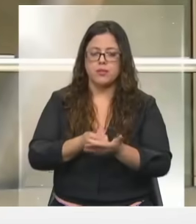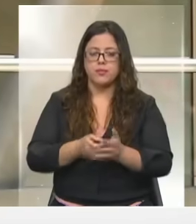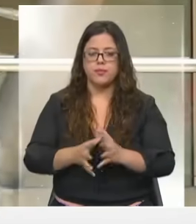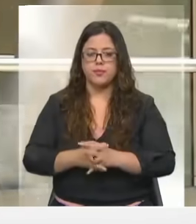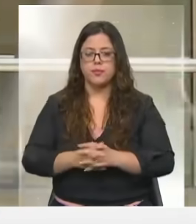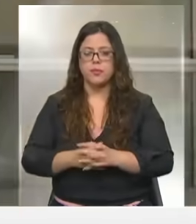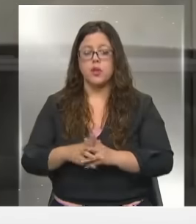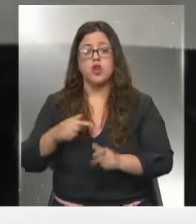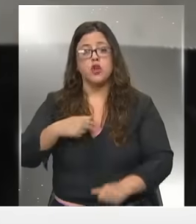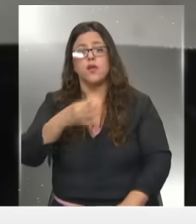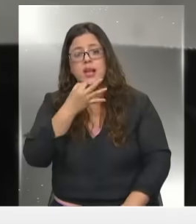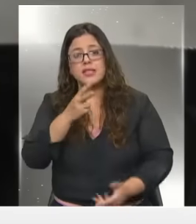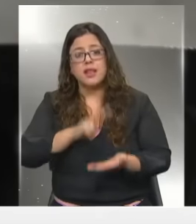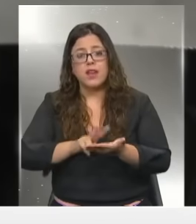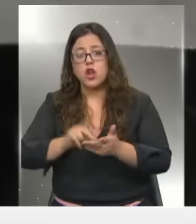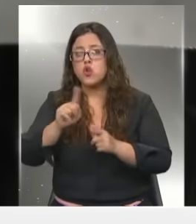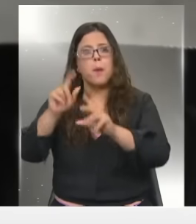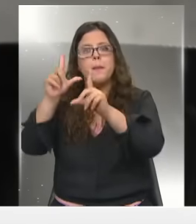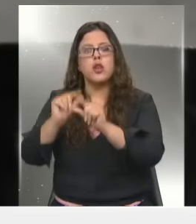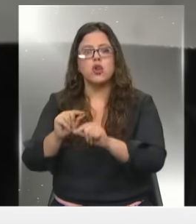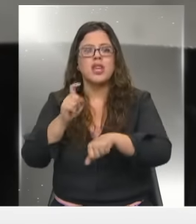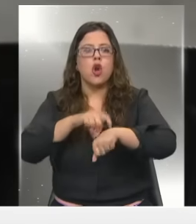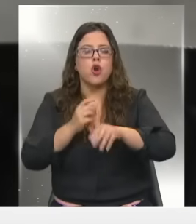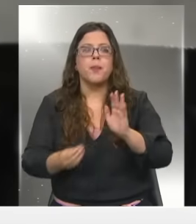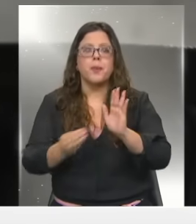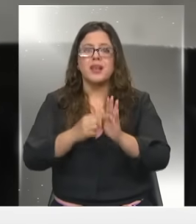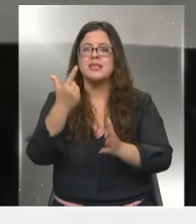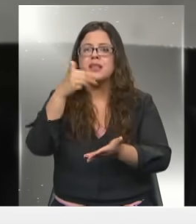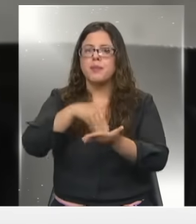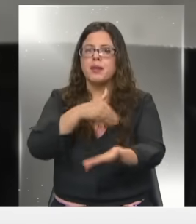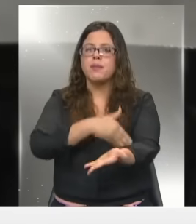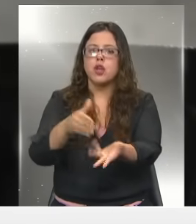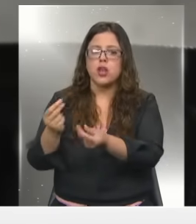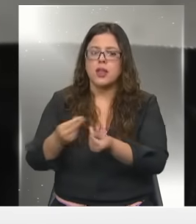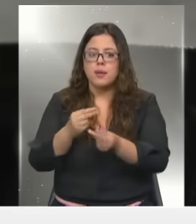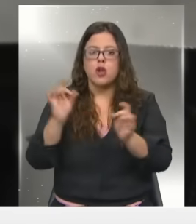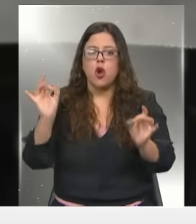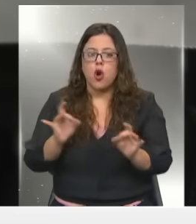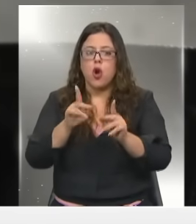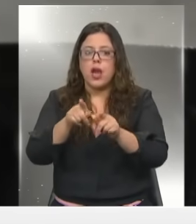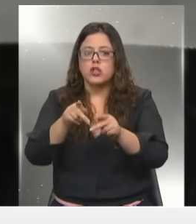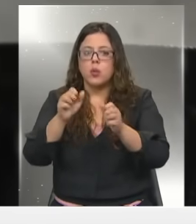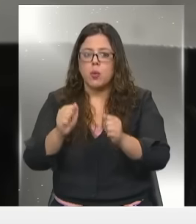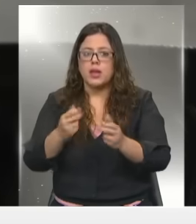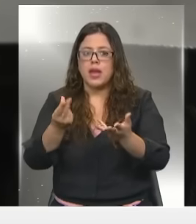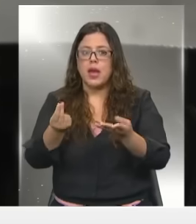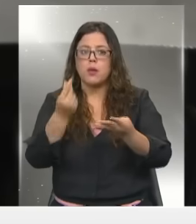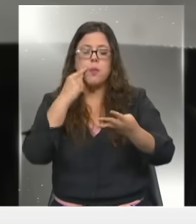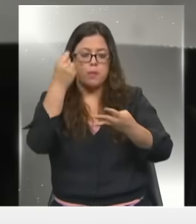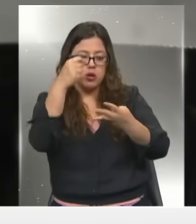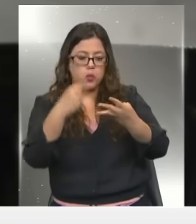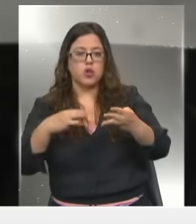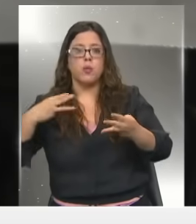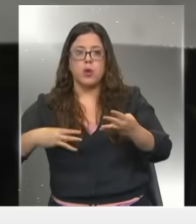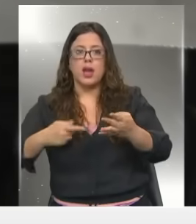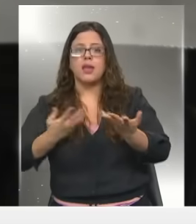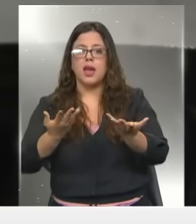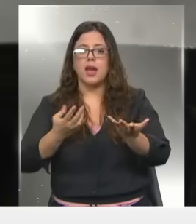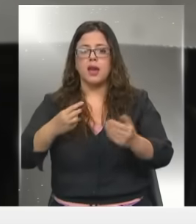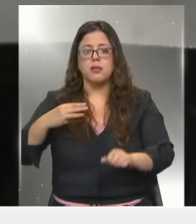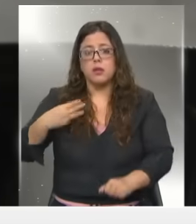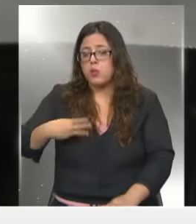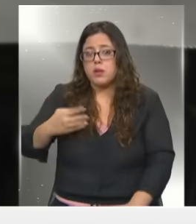Voy a ser súper honesta, no es menor que tú me digas que hay horas extras por 7.000 millones de pesos cuando eso puede ser perfectamente el presupuesto municipal de algún